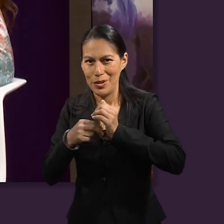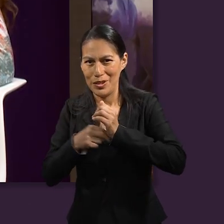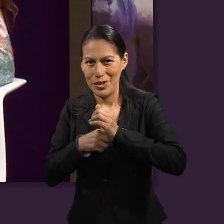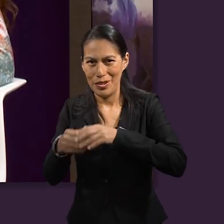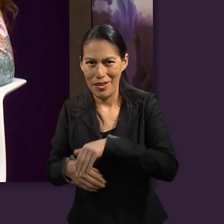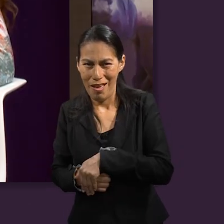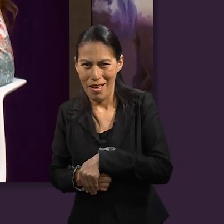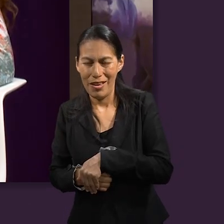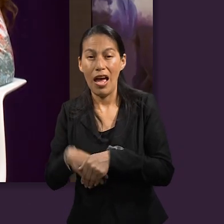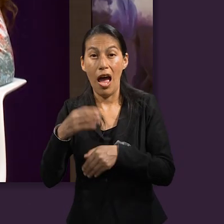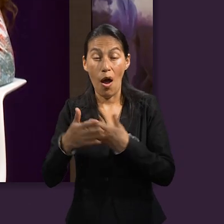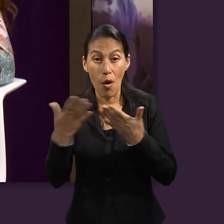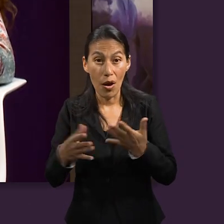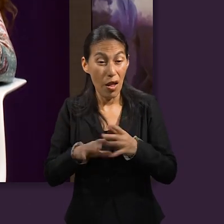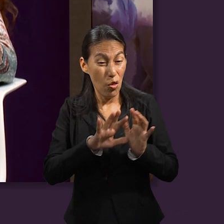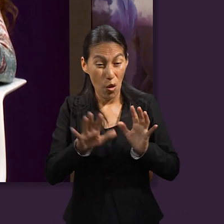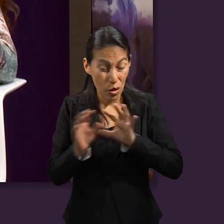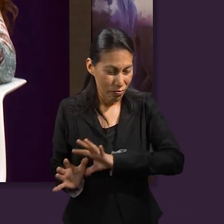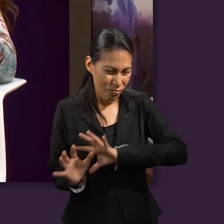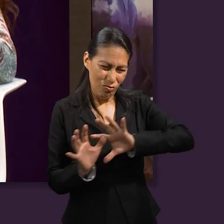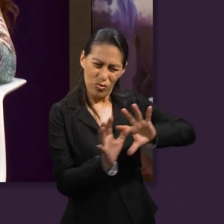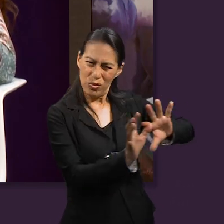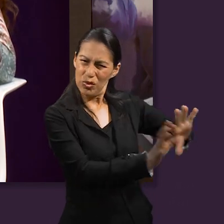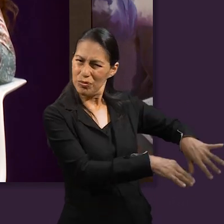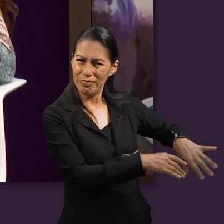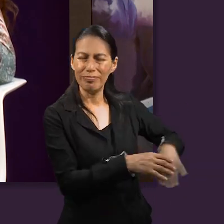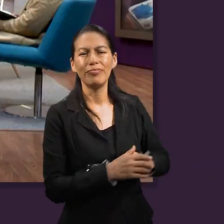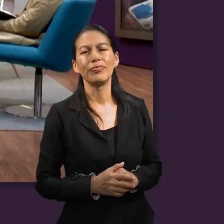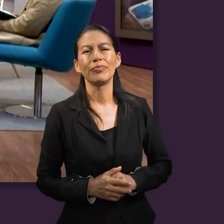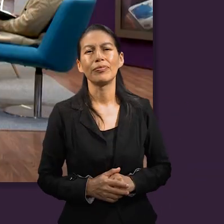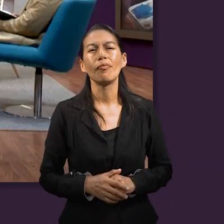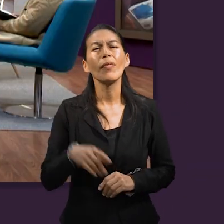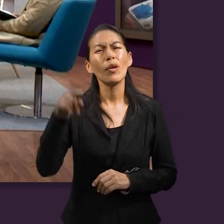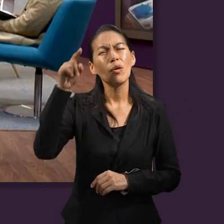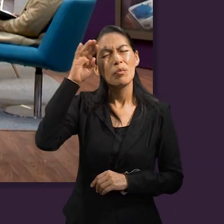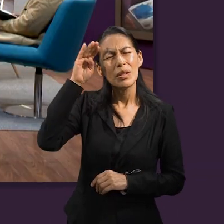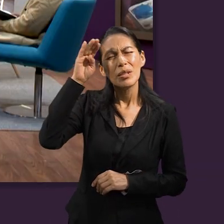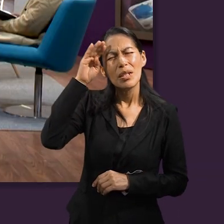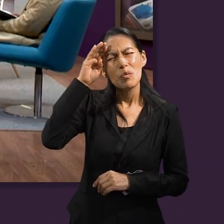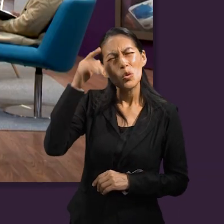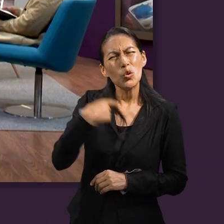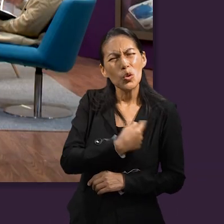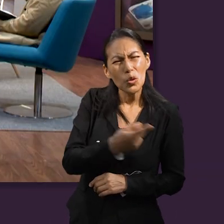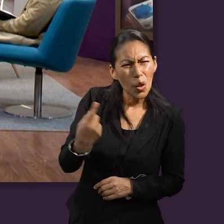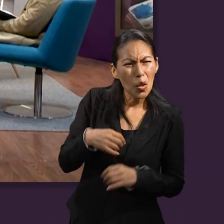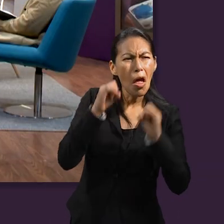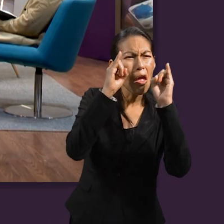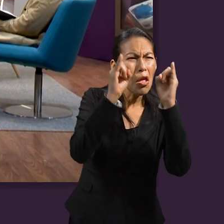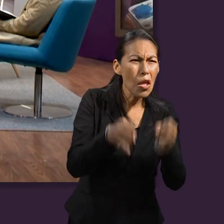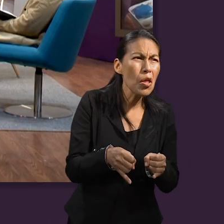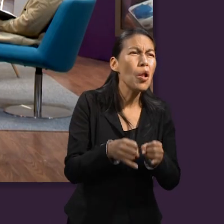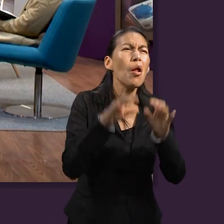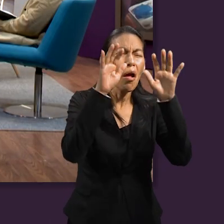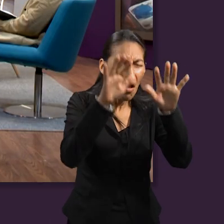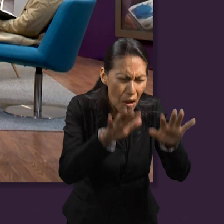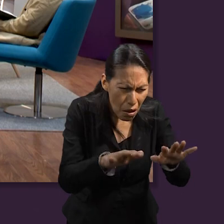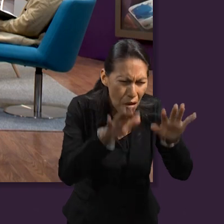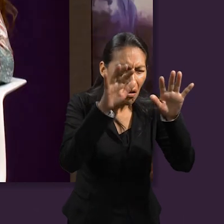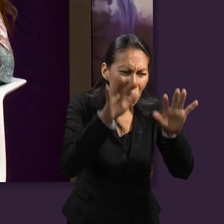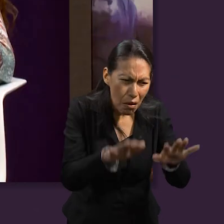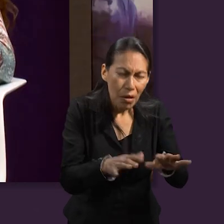hace reflexionar en nuestros días no en que nosotros también puede ser que no tengamos ídolos así